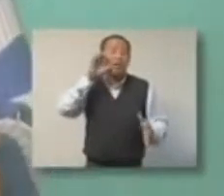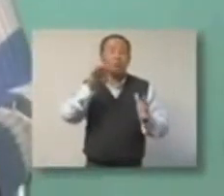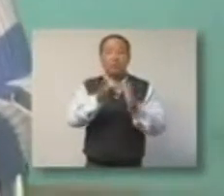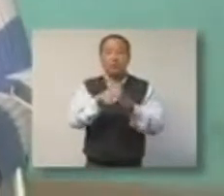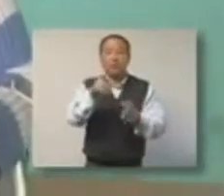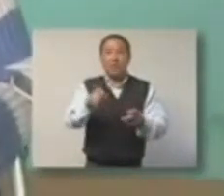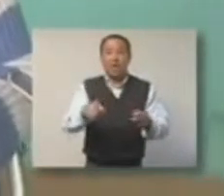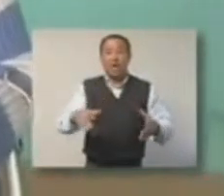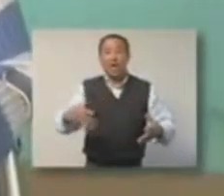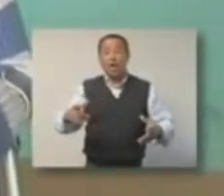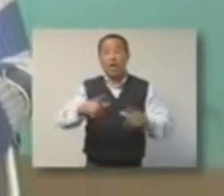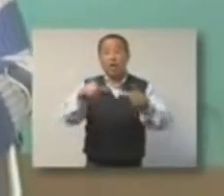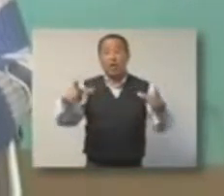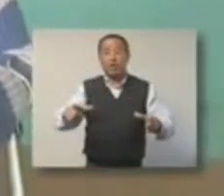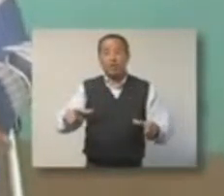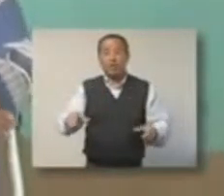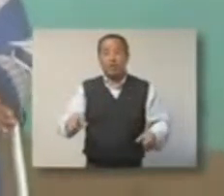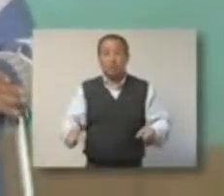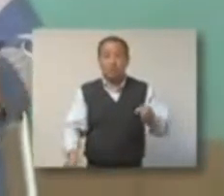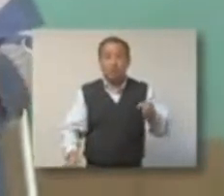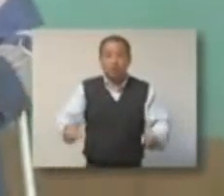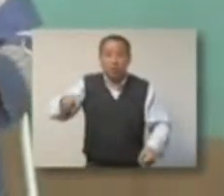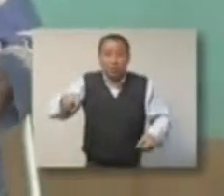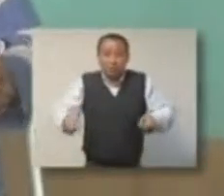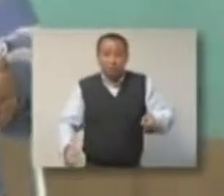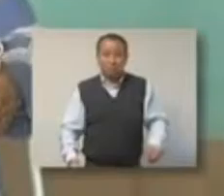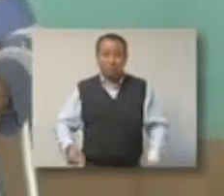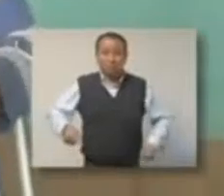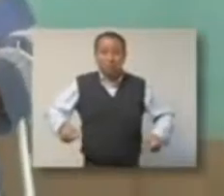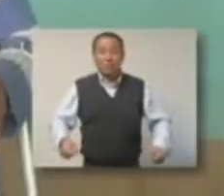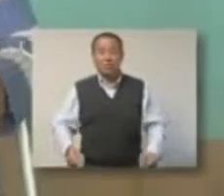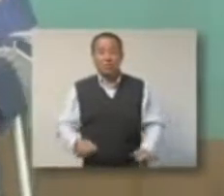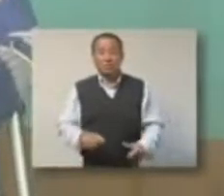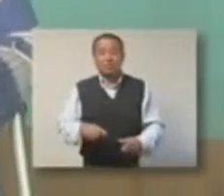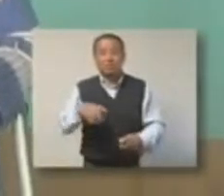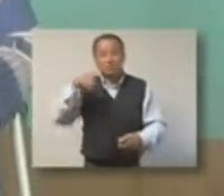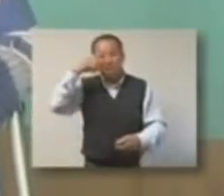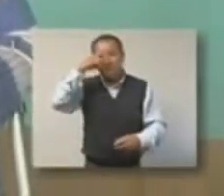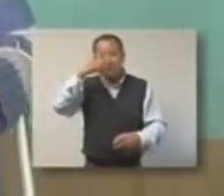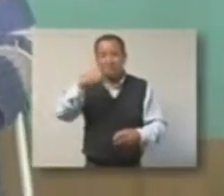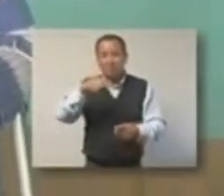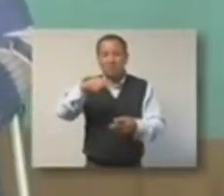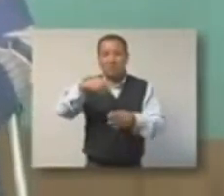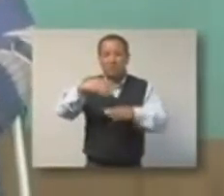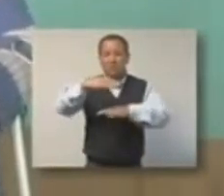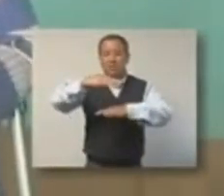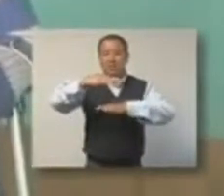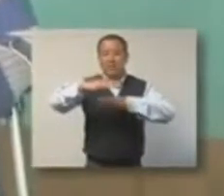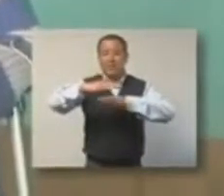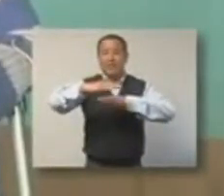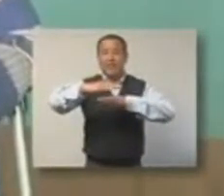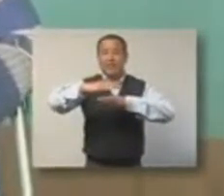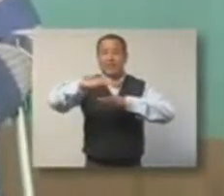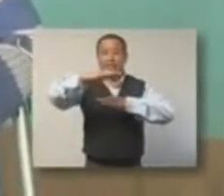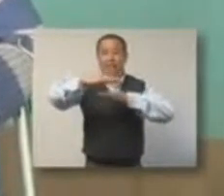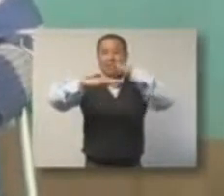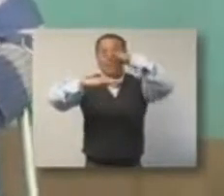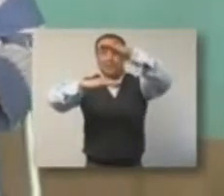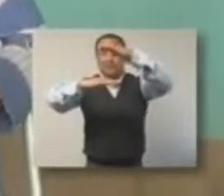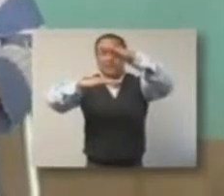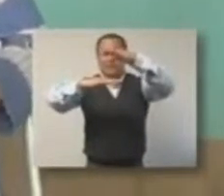creo que para que pisen con las puntitas de los pies, creo. Y pues a nosotros no nos es tan